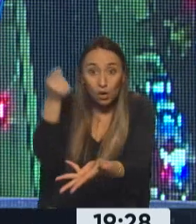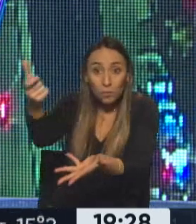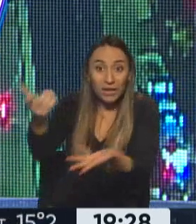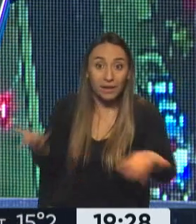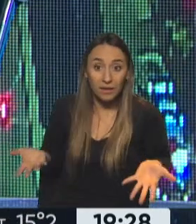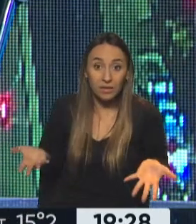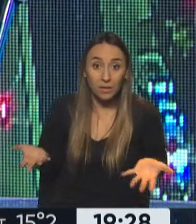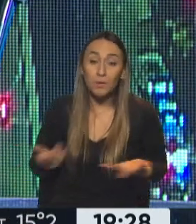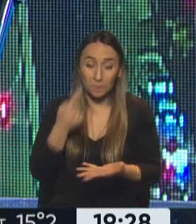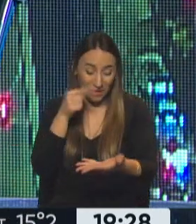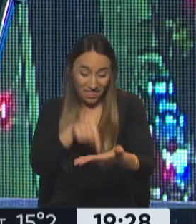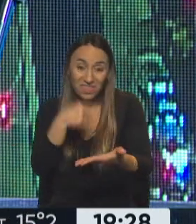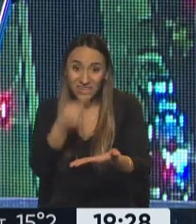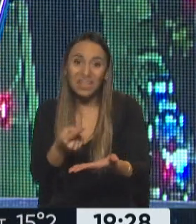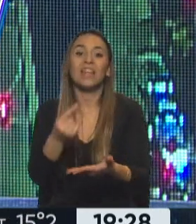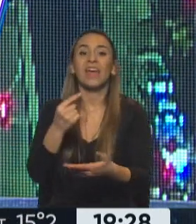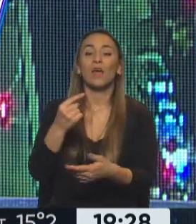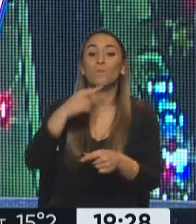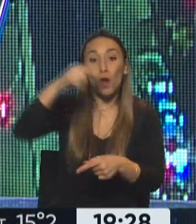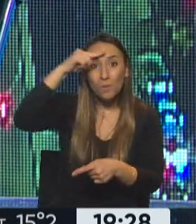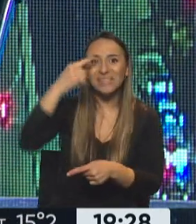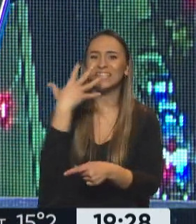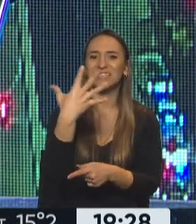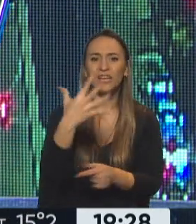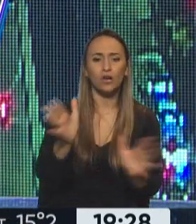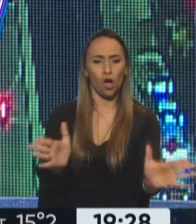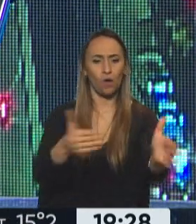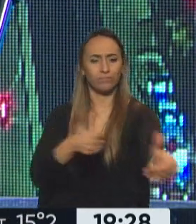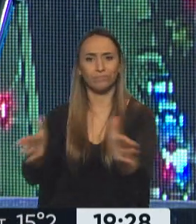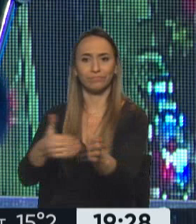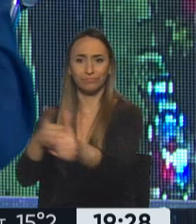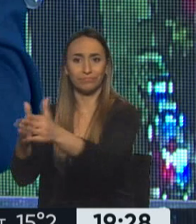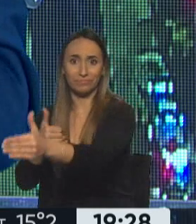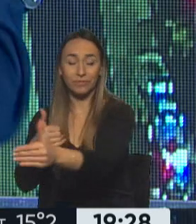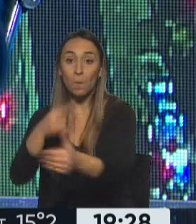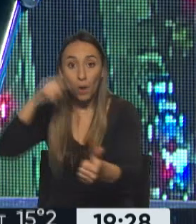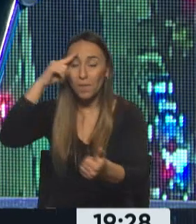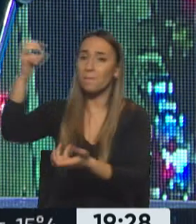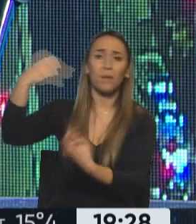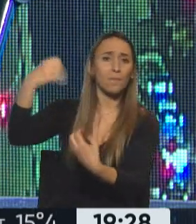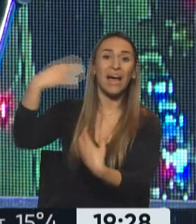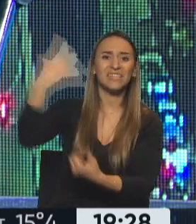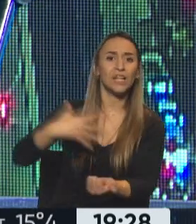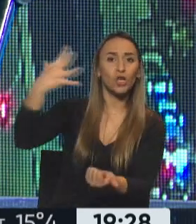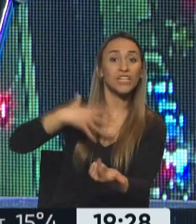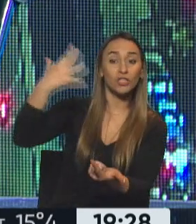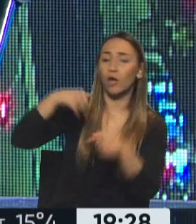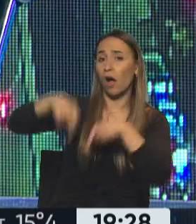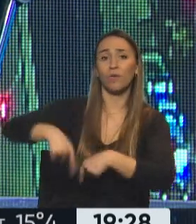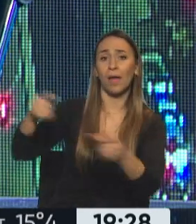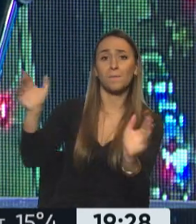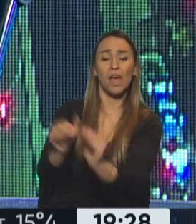dicen, de 5 containers por mes te mando 2. Conclusión, yo tuve un aumento internacional